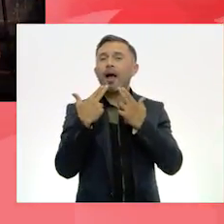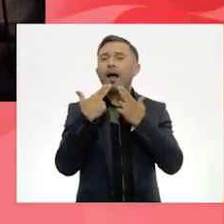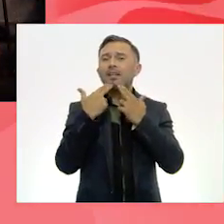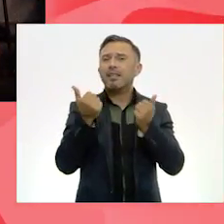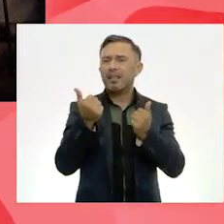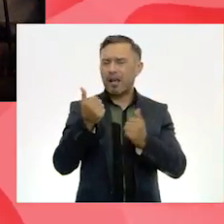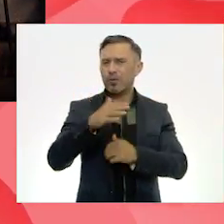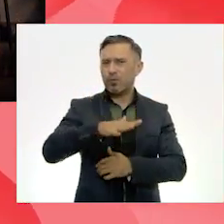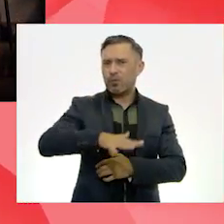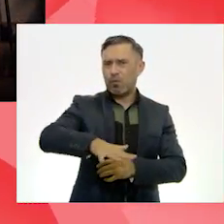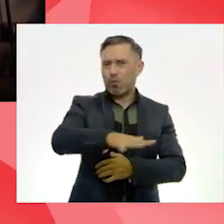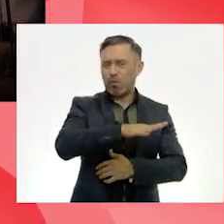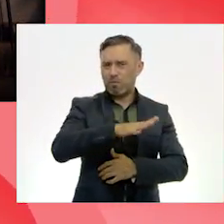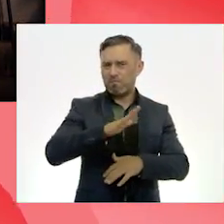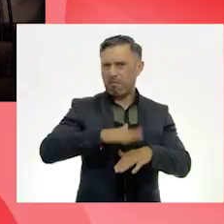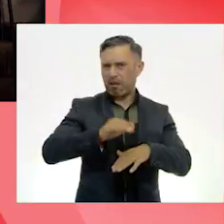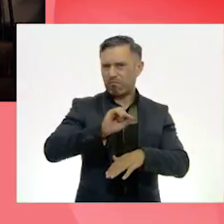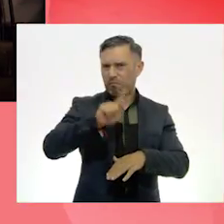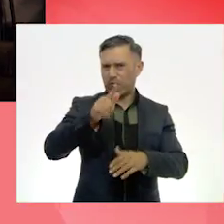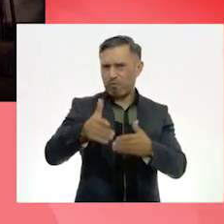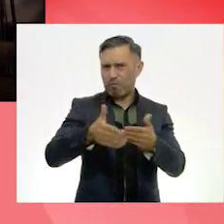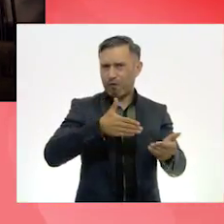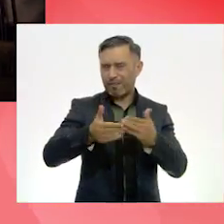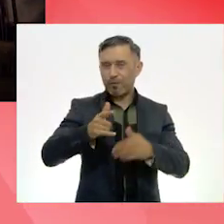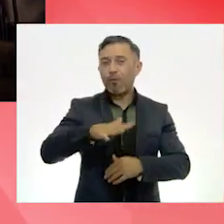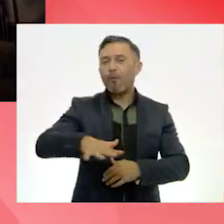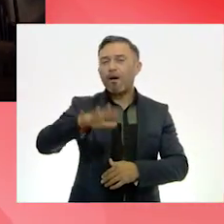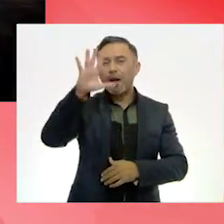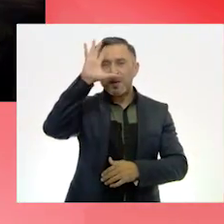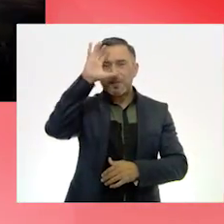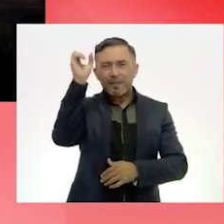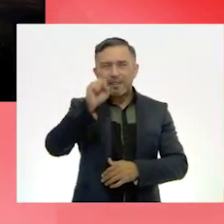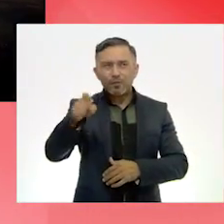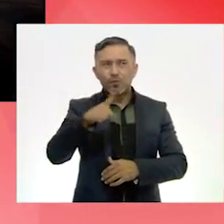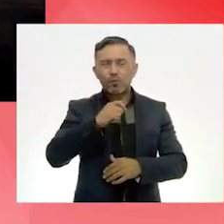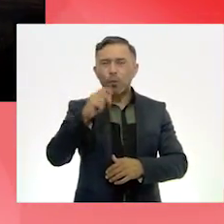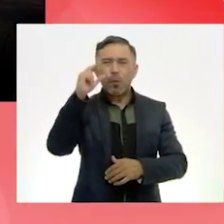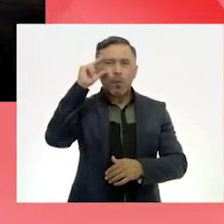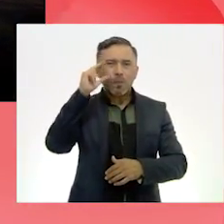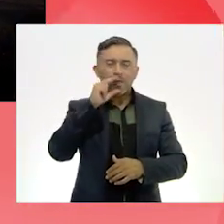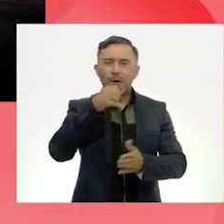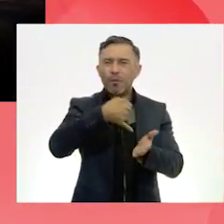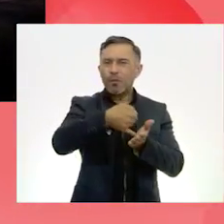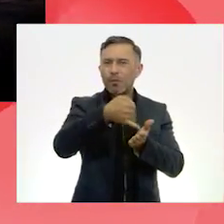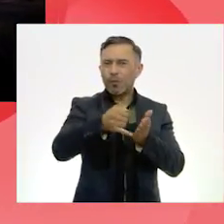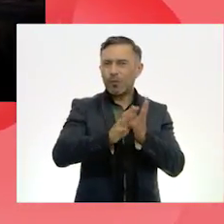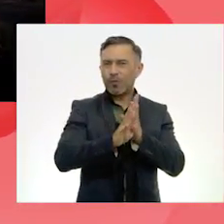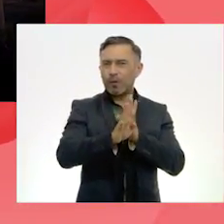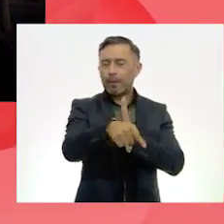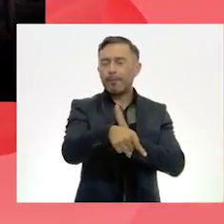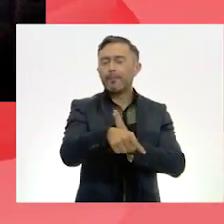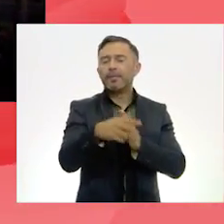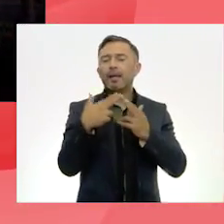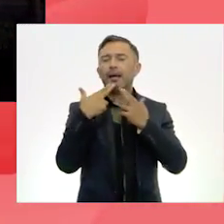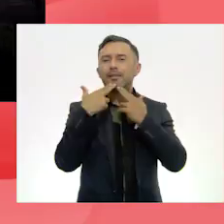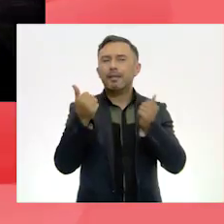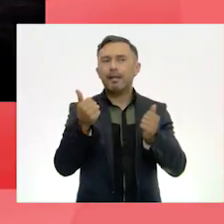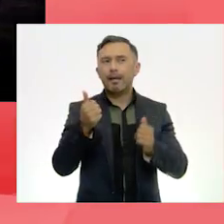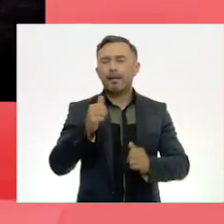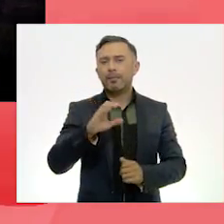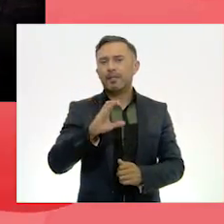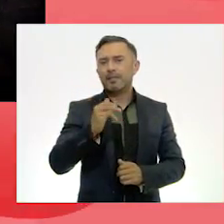moderna del paisaje morelense, del Vergel Cañero, que era la hacienda de